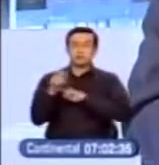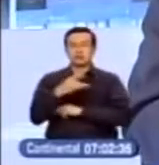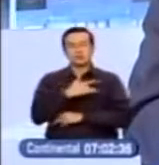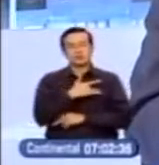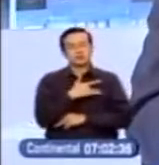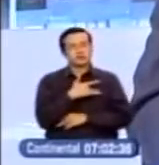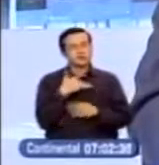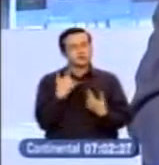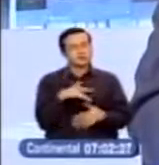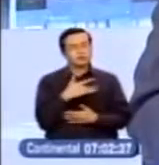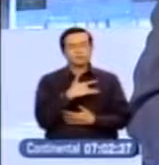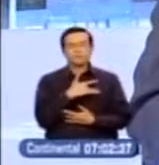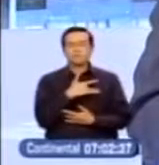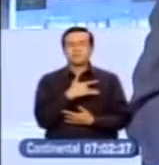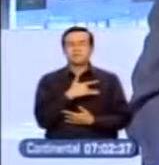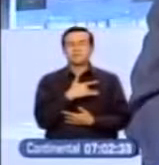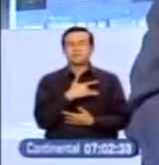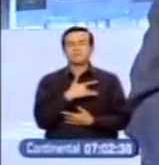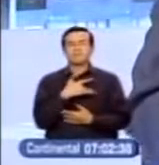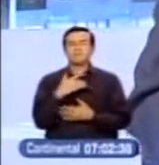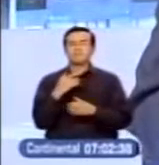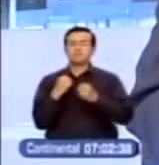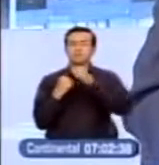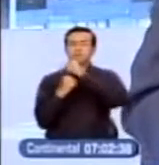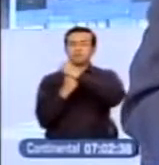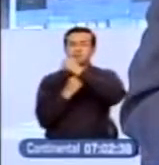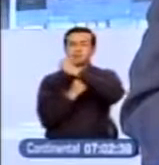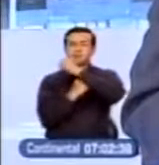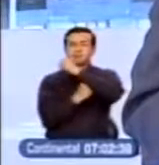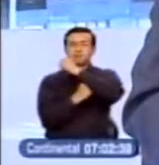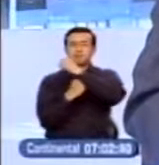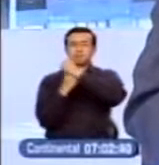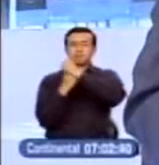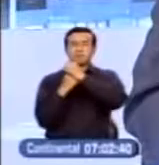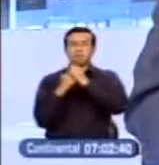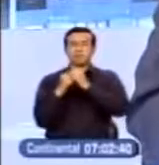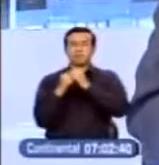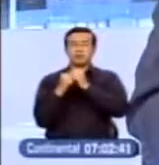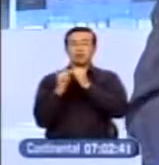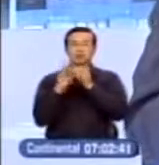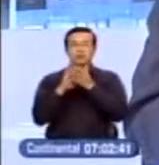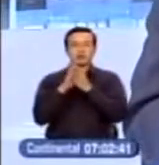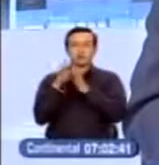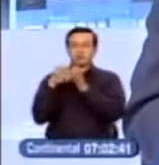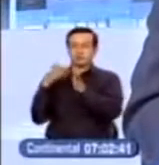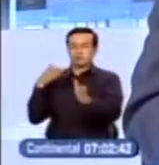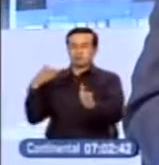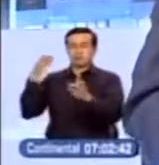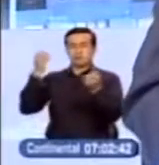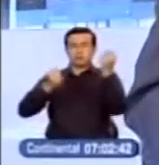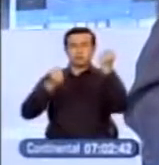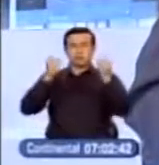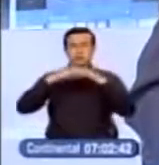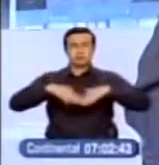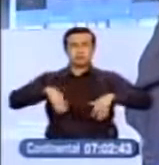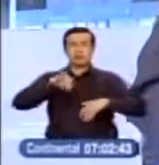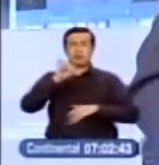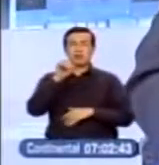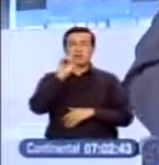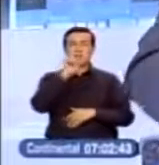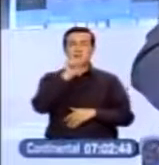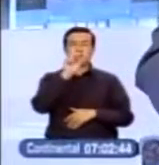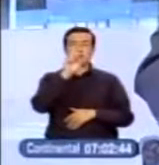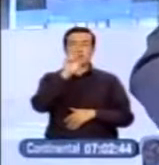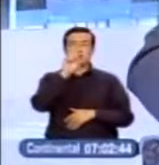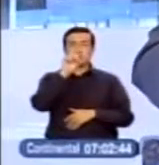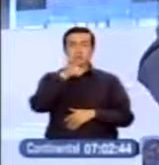conmovió tremendamente. Una columna de más de 10 camiones que venían del Alto Marañón, de la zona de Jaén, de